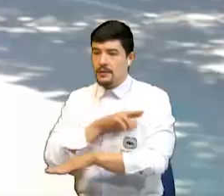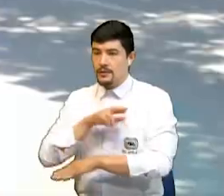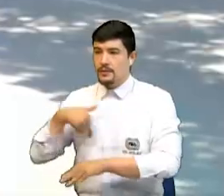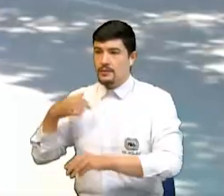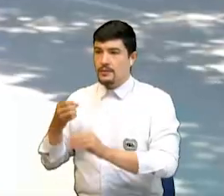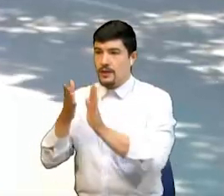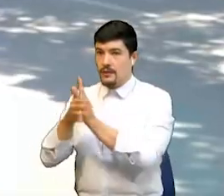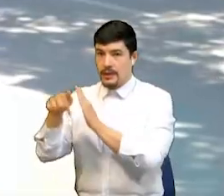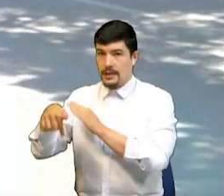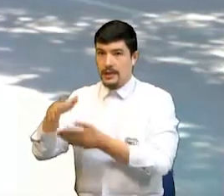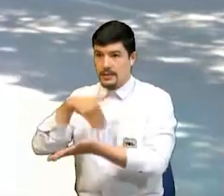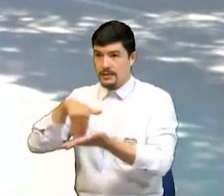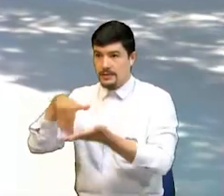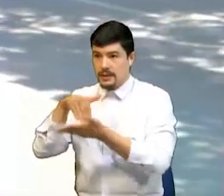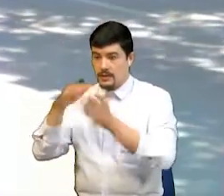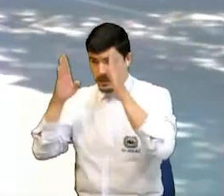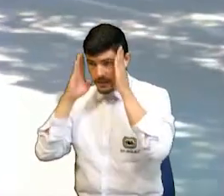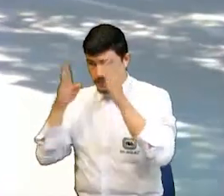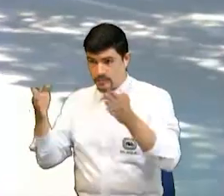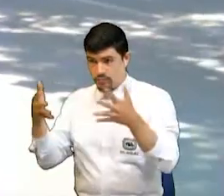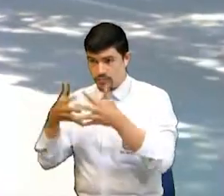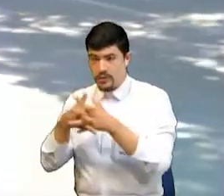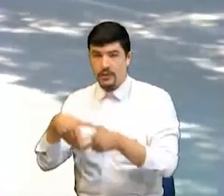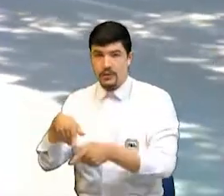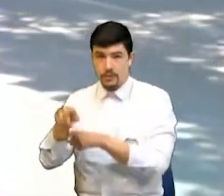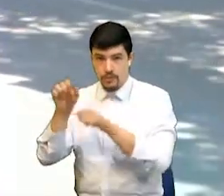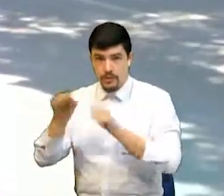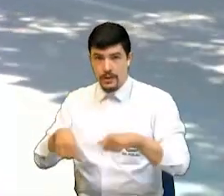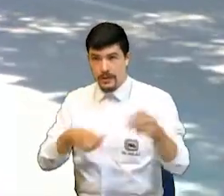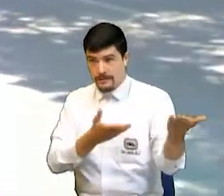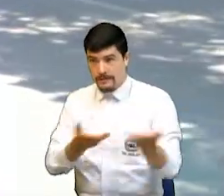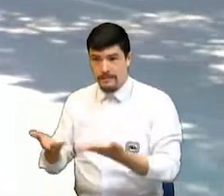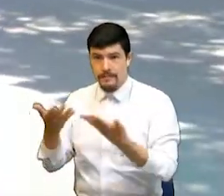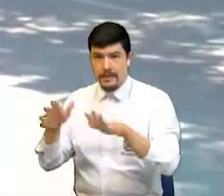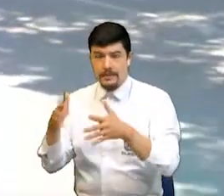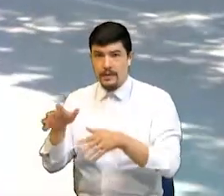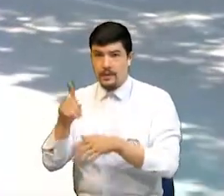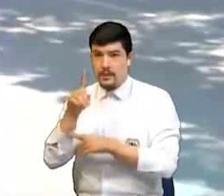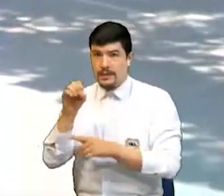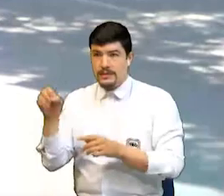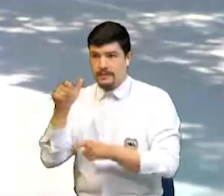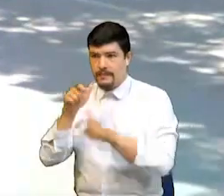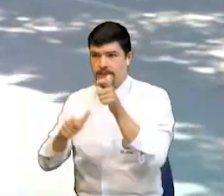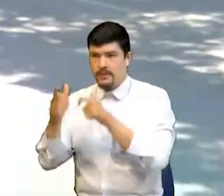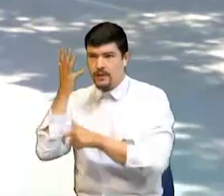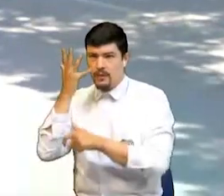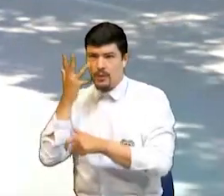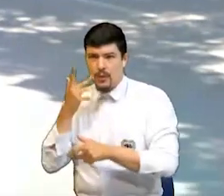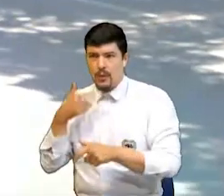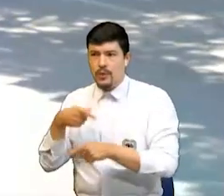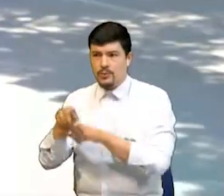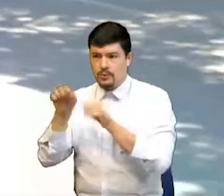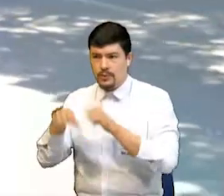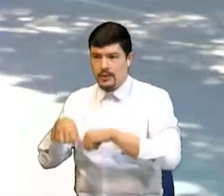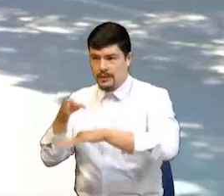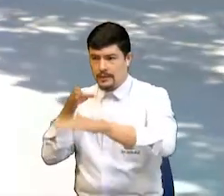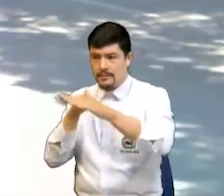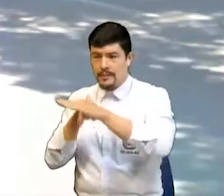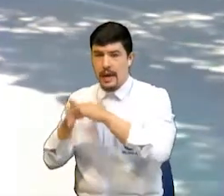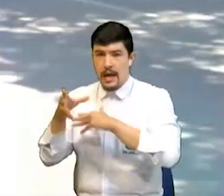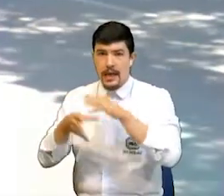que este centro de atención integral podría recibir cerca de 100 personas diariamente pueden estar allí y también